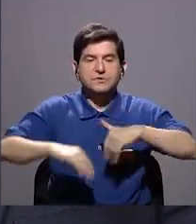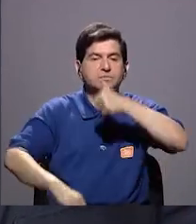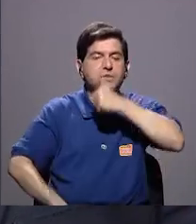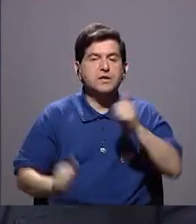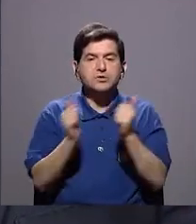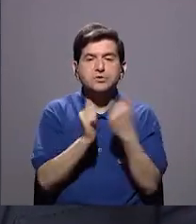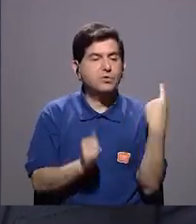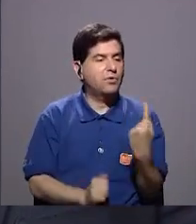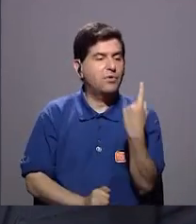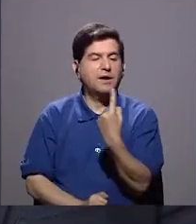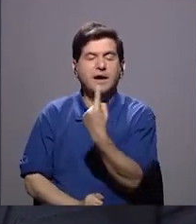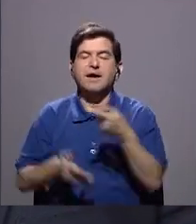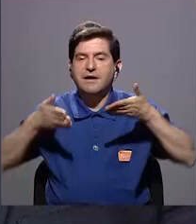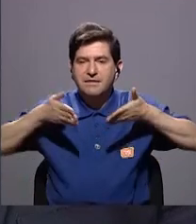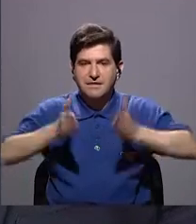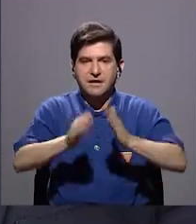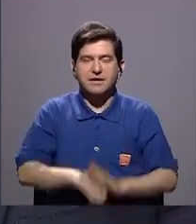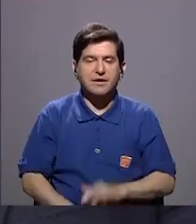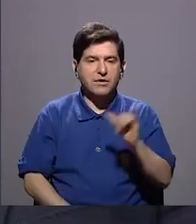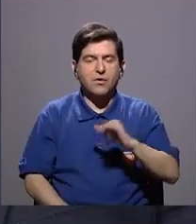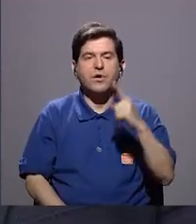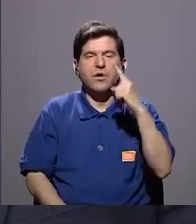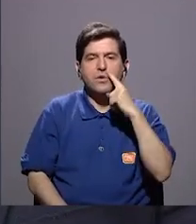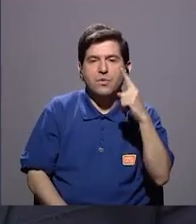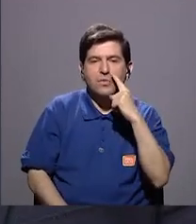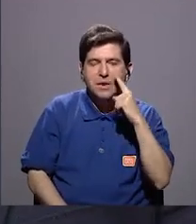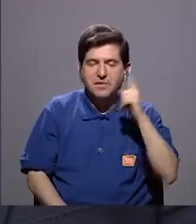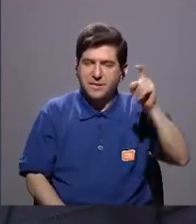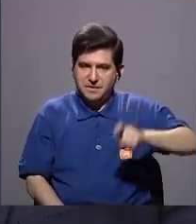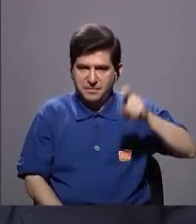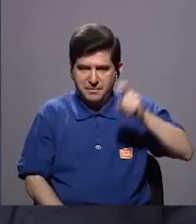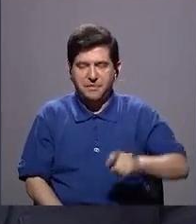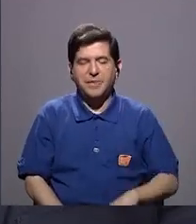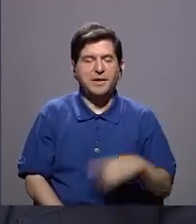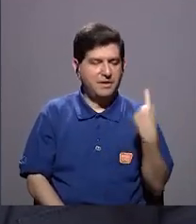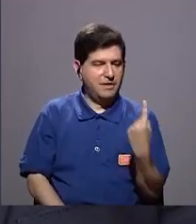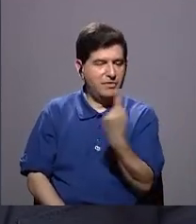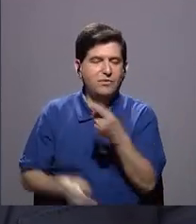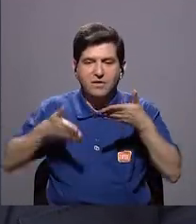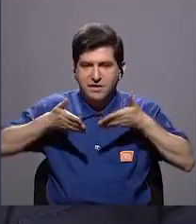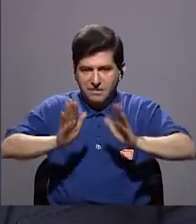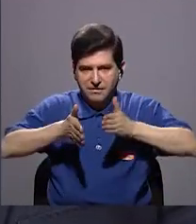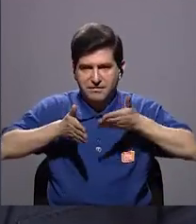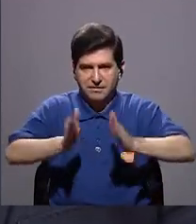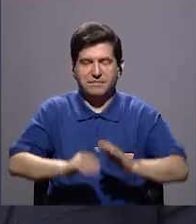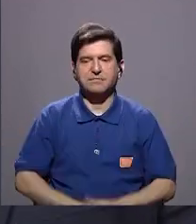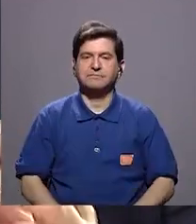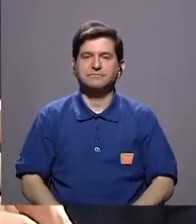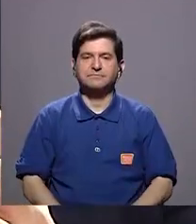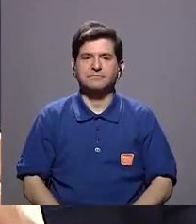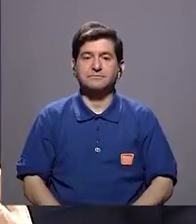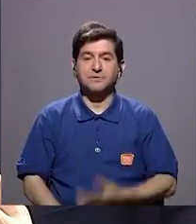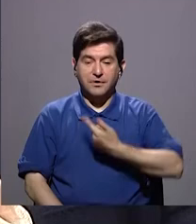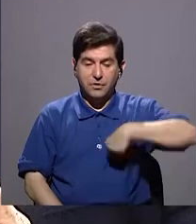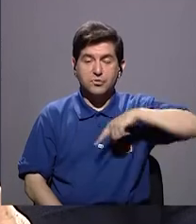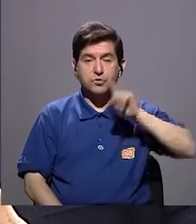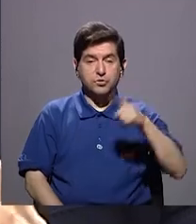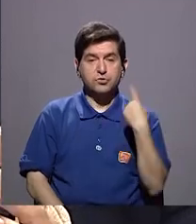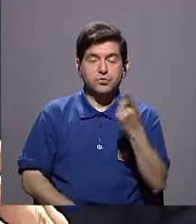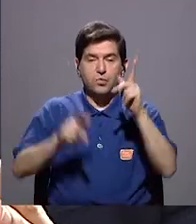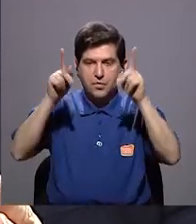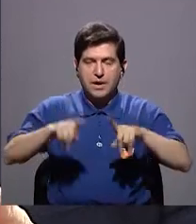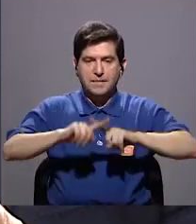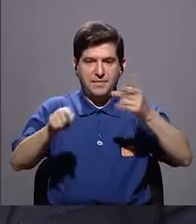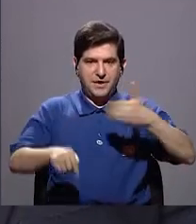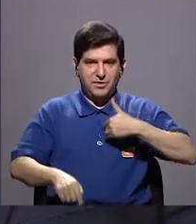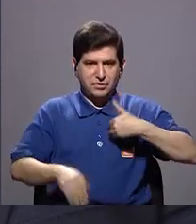cada uno de sus hijos. Papá tiene que tener el espacio privado con cada uno de sus hijos. O sea, somos una sola persona,